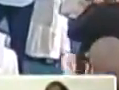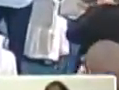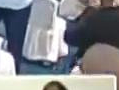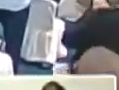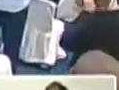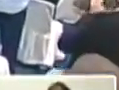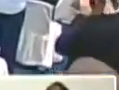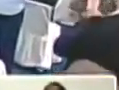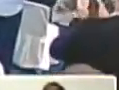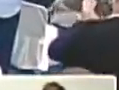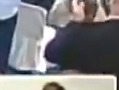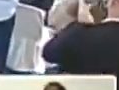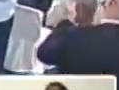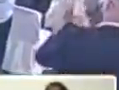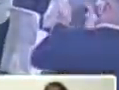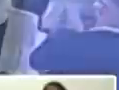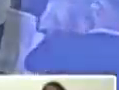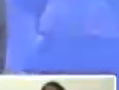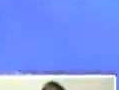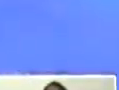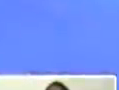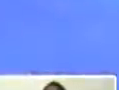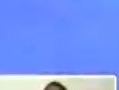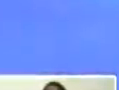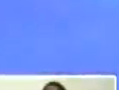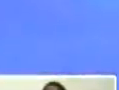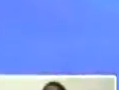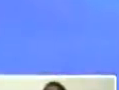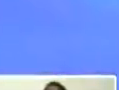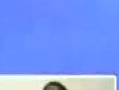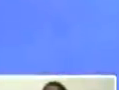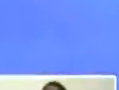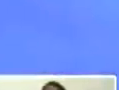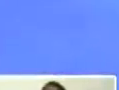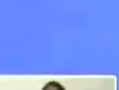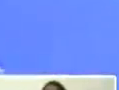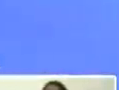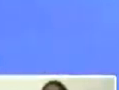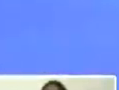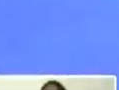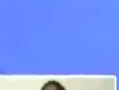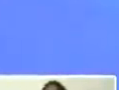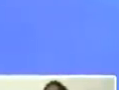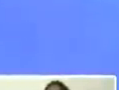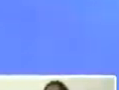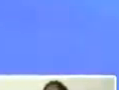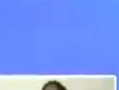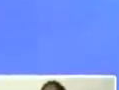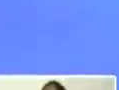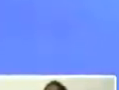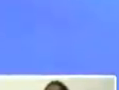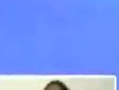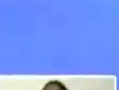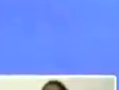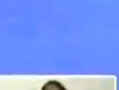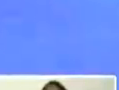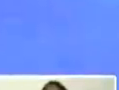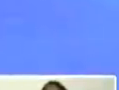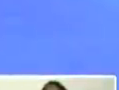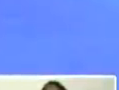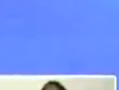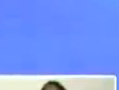a Héctor Rodríguez, gobernador para los próximos 4 años. Gracias Miranda.